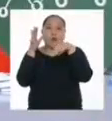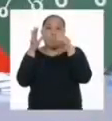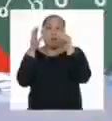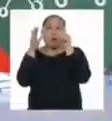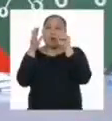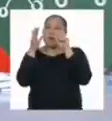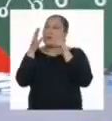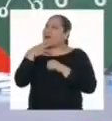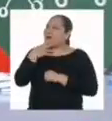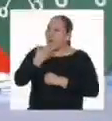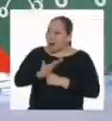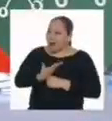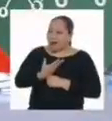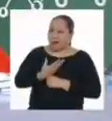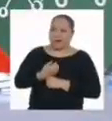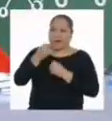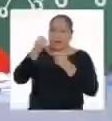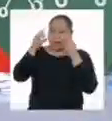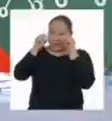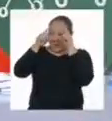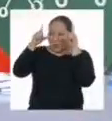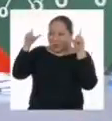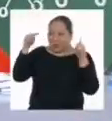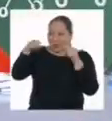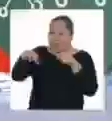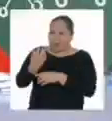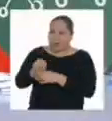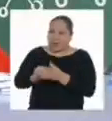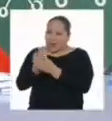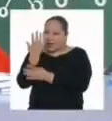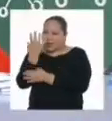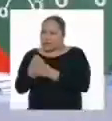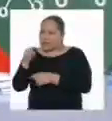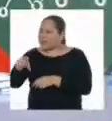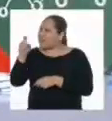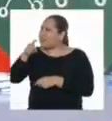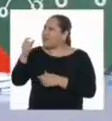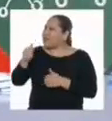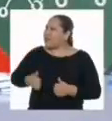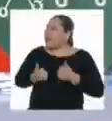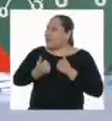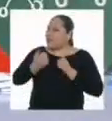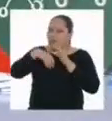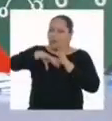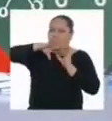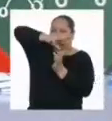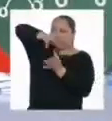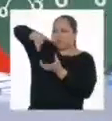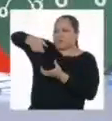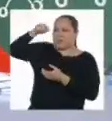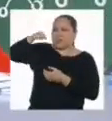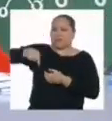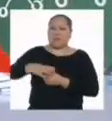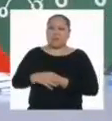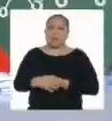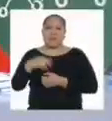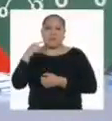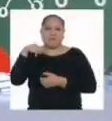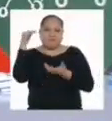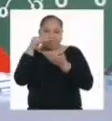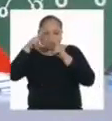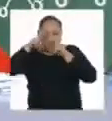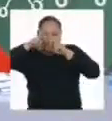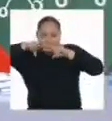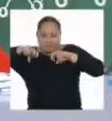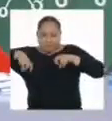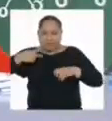lo complejas que pueden ser las plantas, aparte de lo necesarias que son para la vida dentro de nuestro planeta. Y como estamos